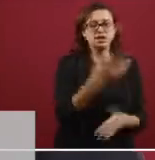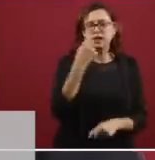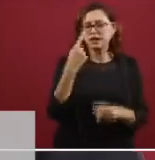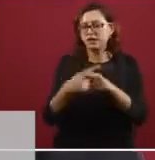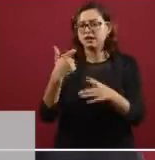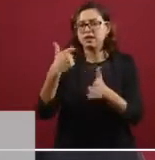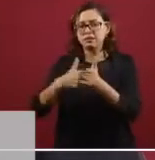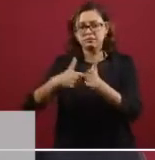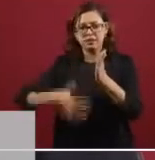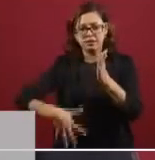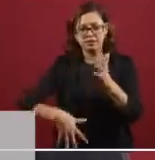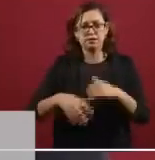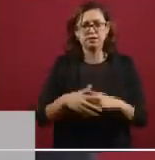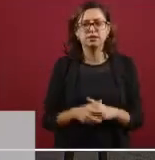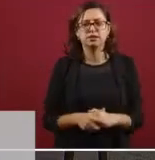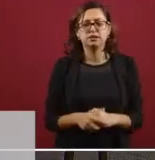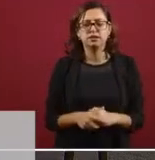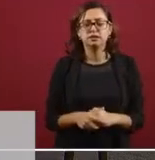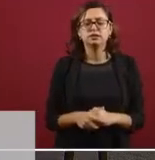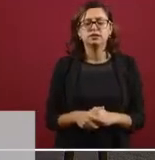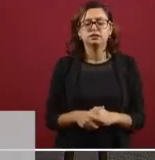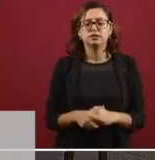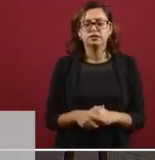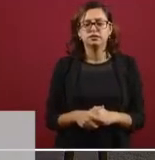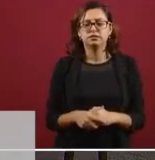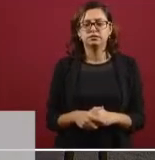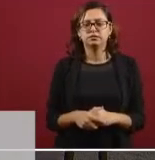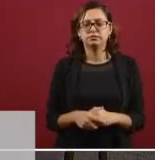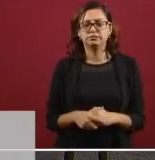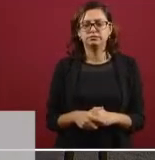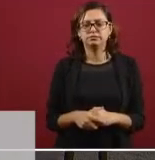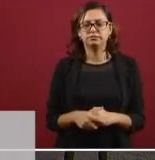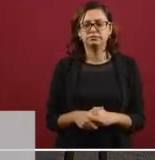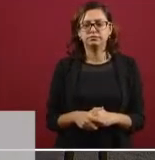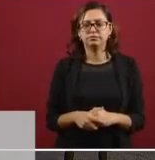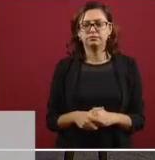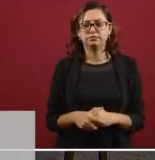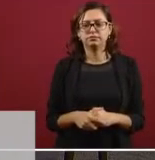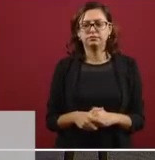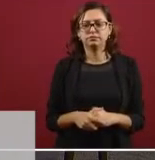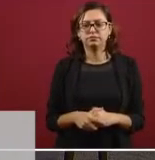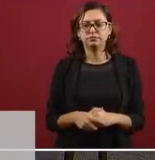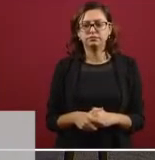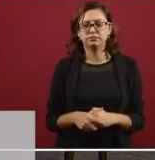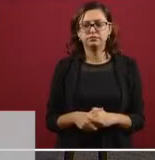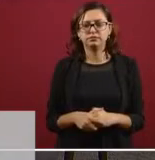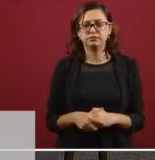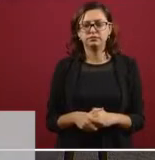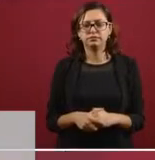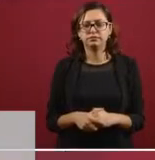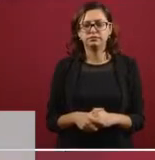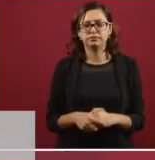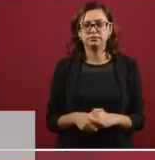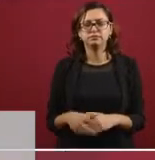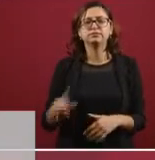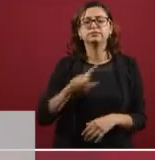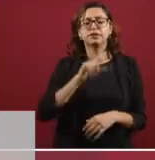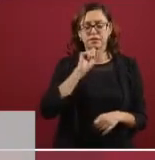Se despidieron a 10 altos directivos de Pemex Internacional que favorecieron a privados en la compraventa de petróleo.